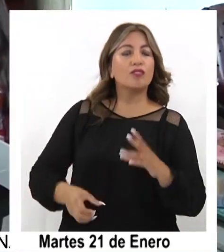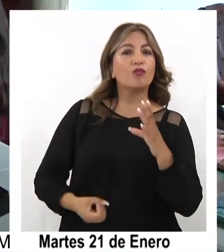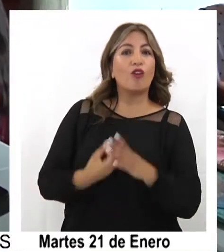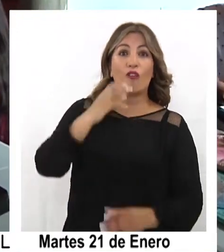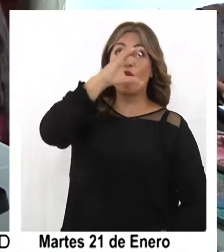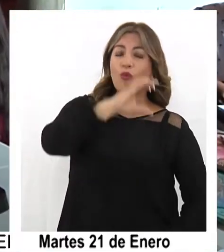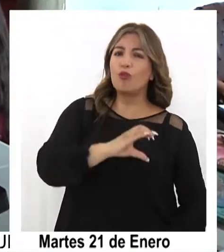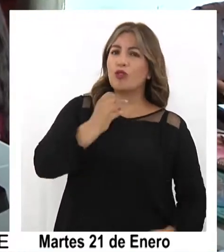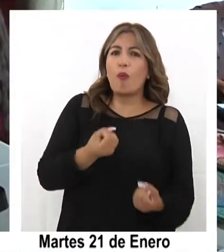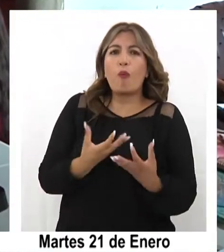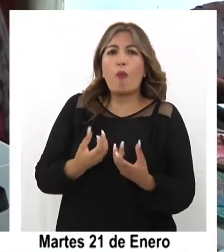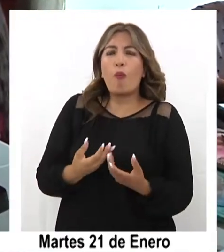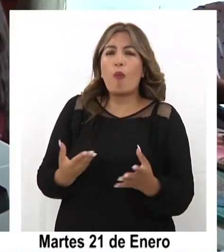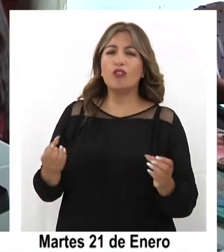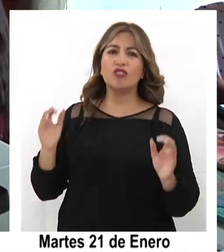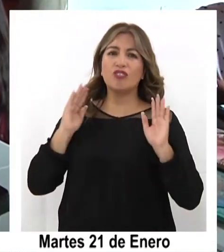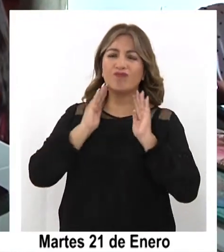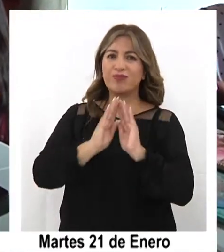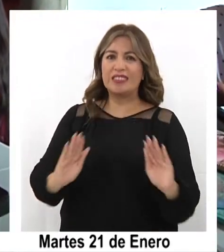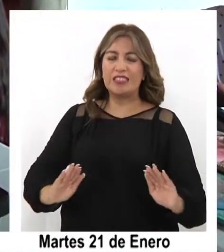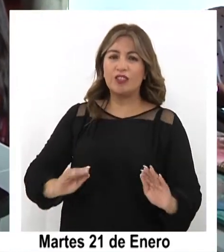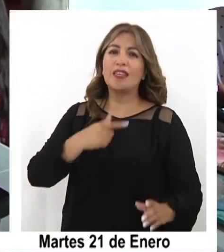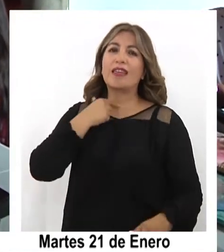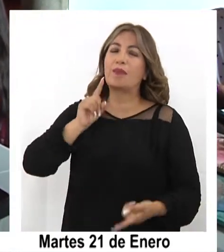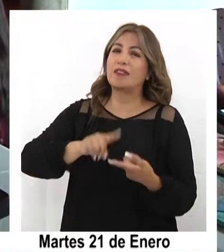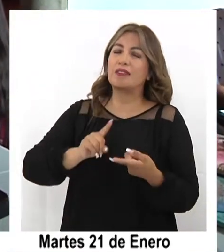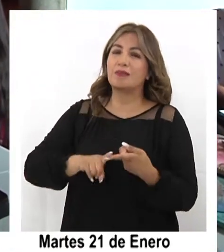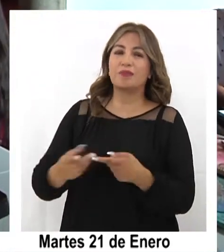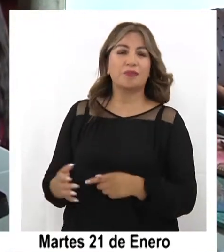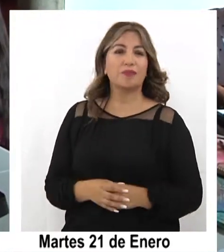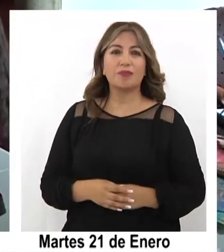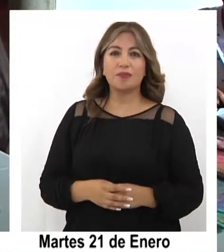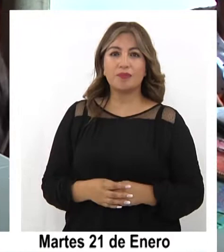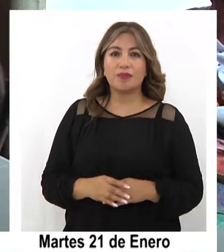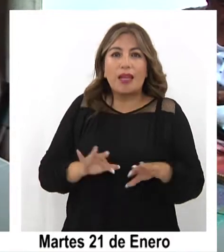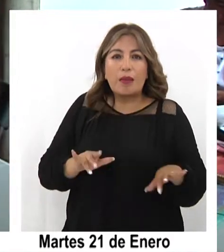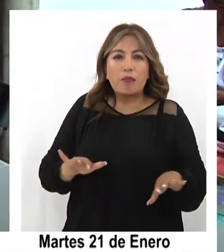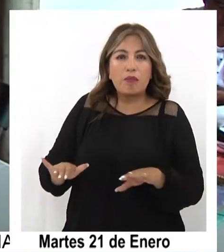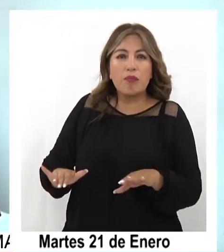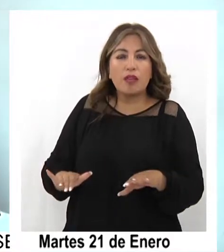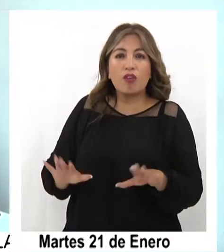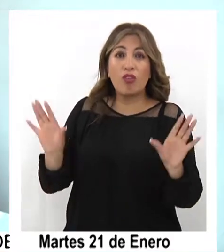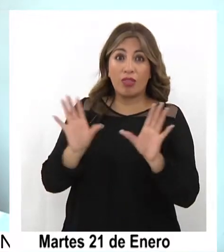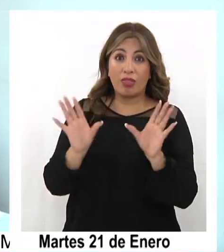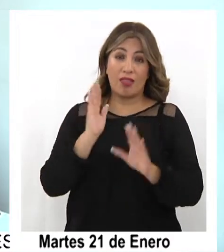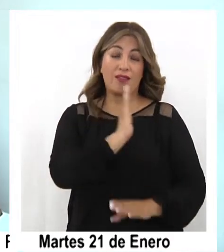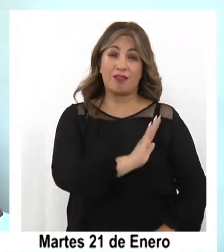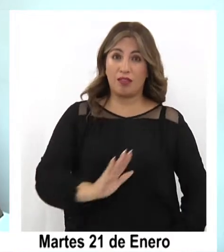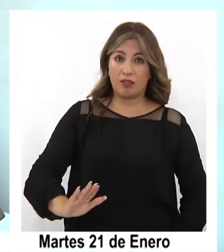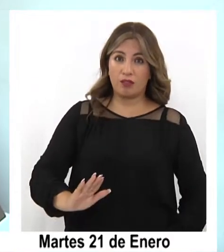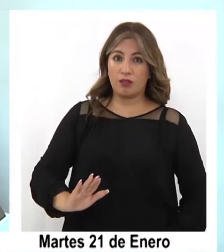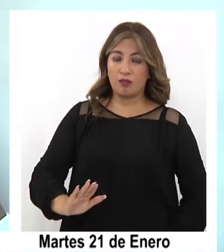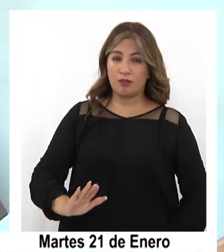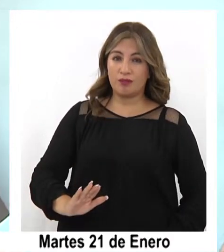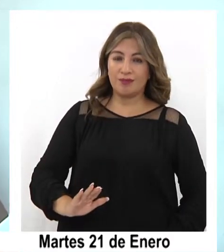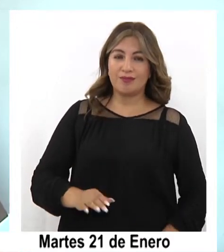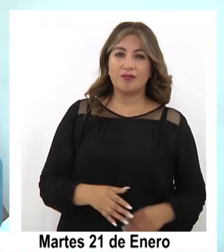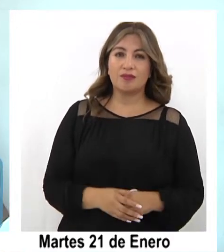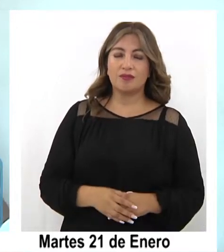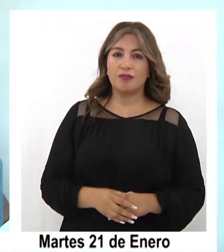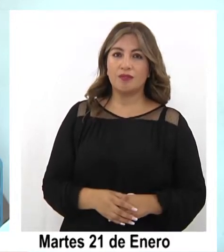debiendo abrir nuevos cupos por la gran cantidad de alumnos que deseaban participar. En piano son 10 vacantes,